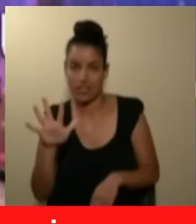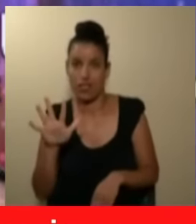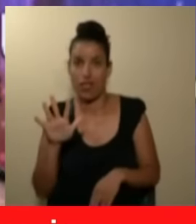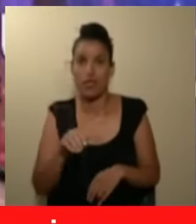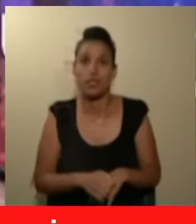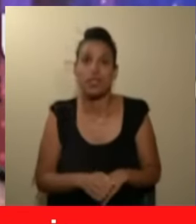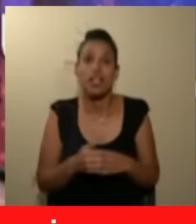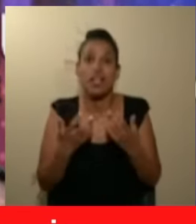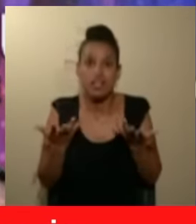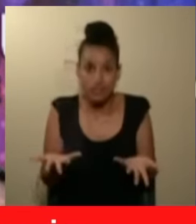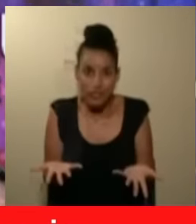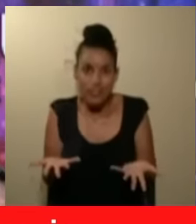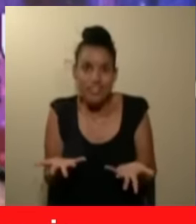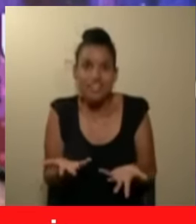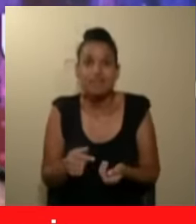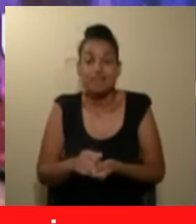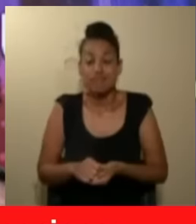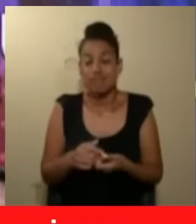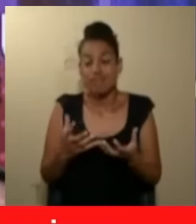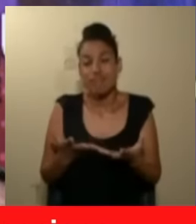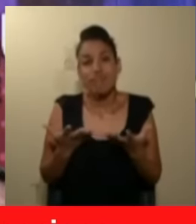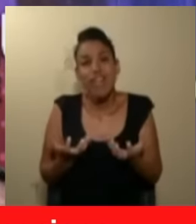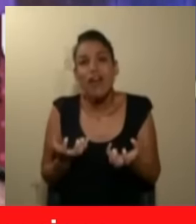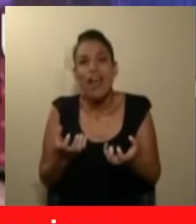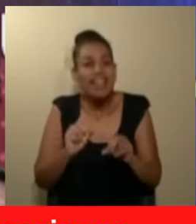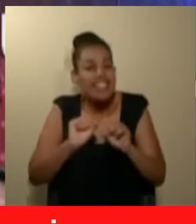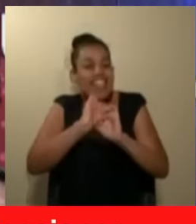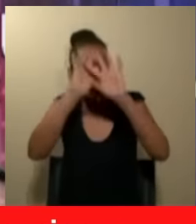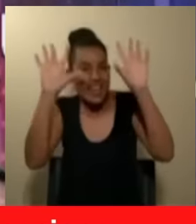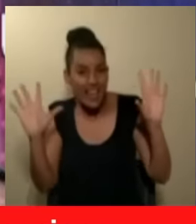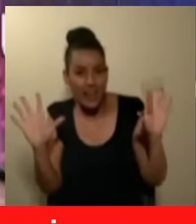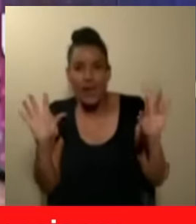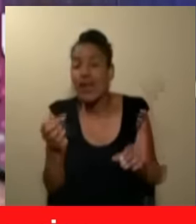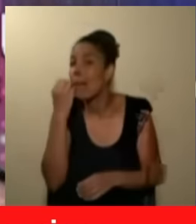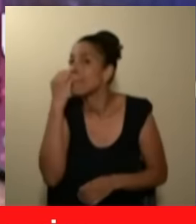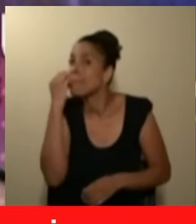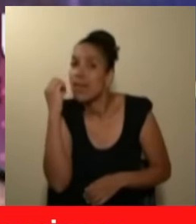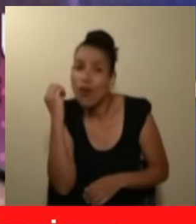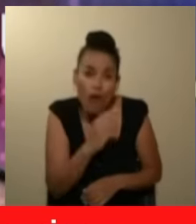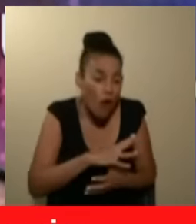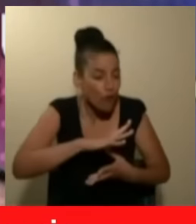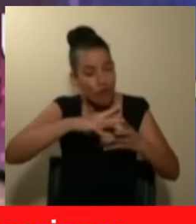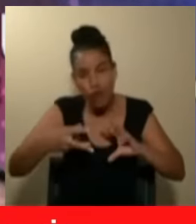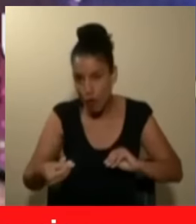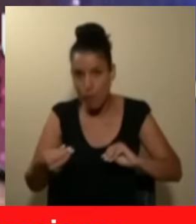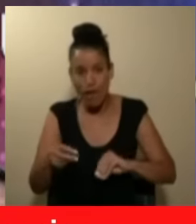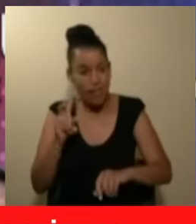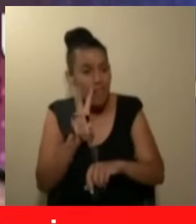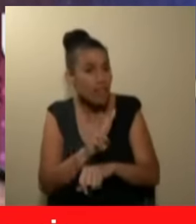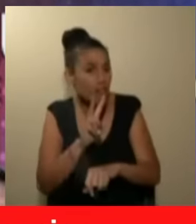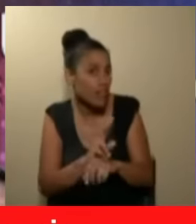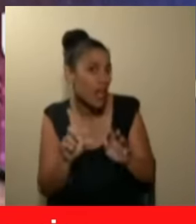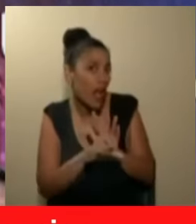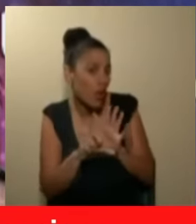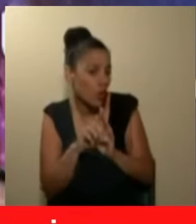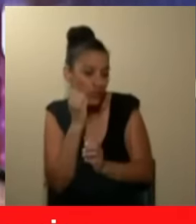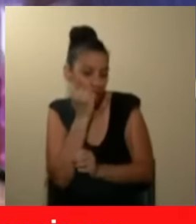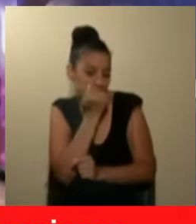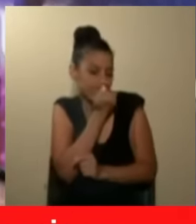clara demostración de que parece ser que la mejor manera de defender la LUC es esconderla, es no